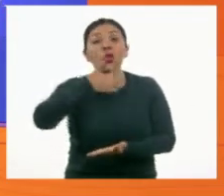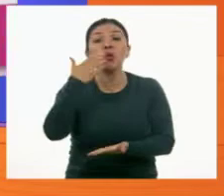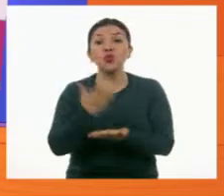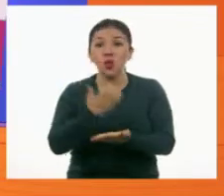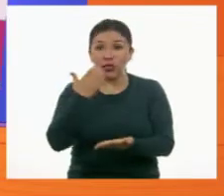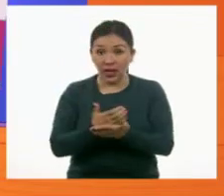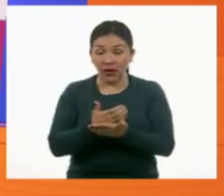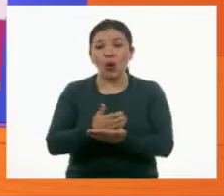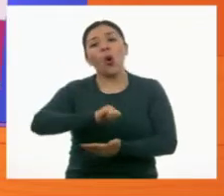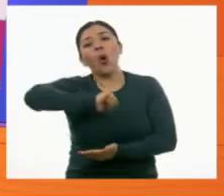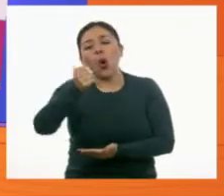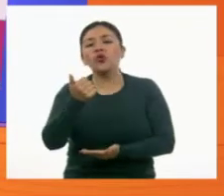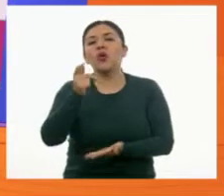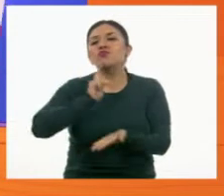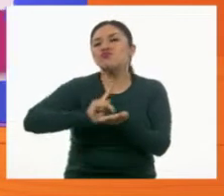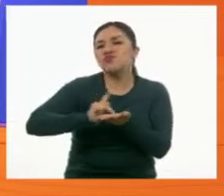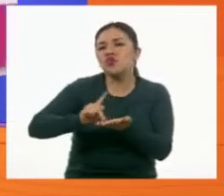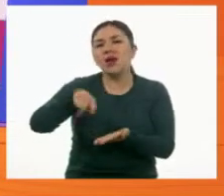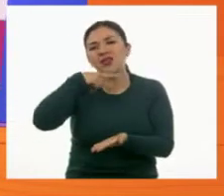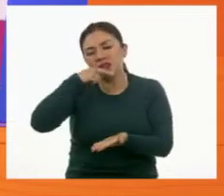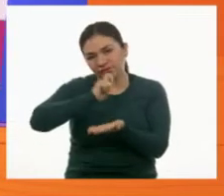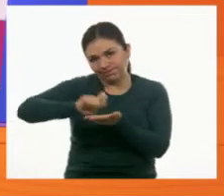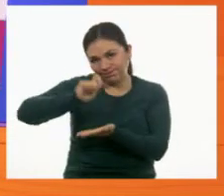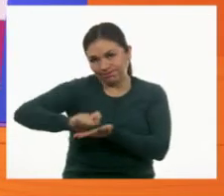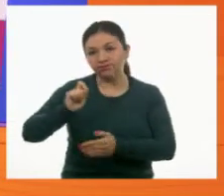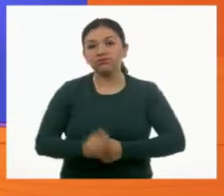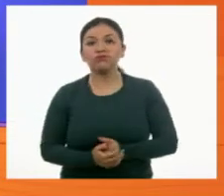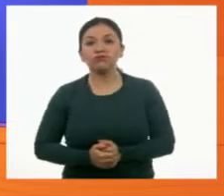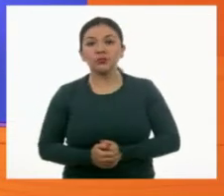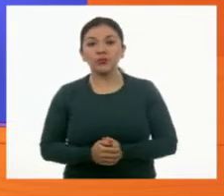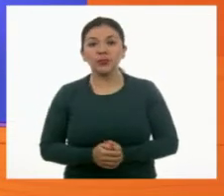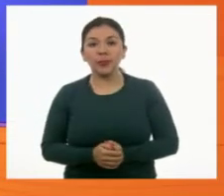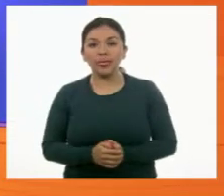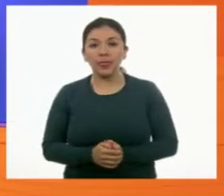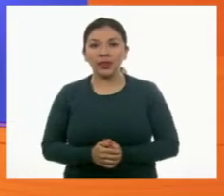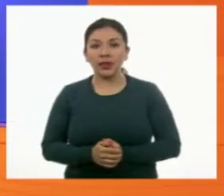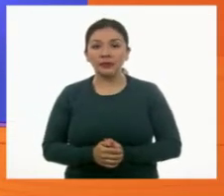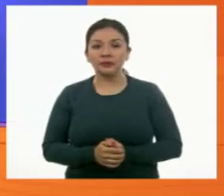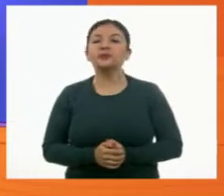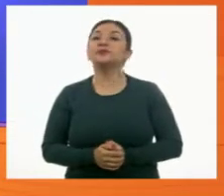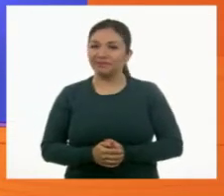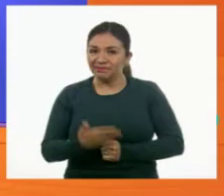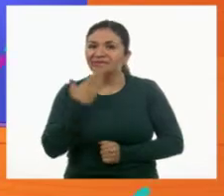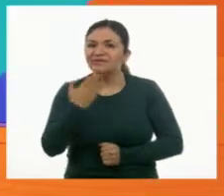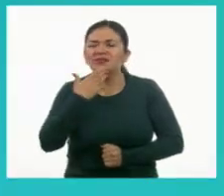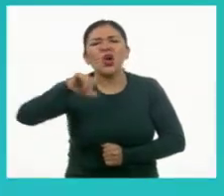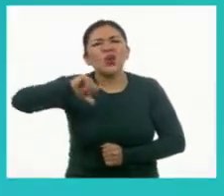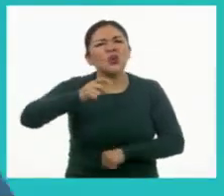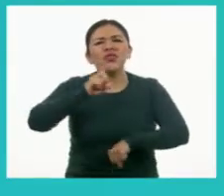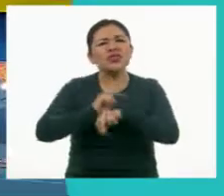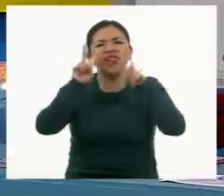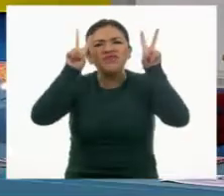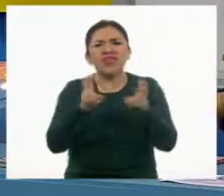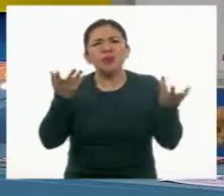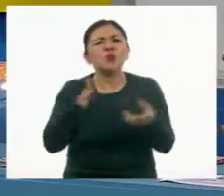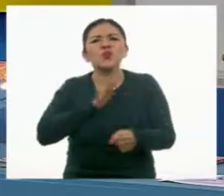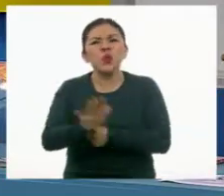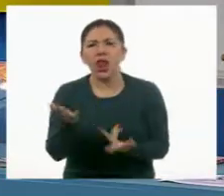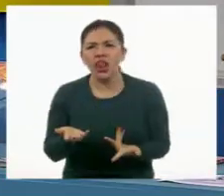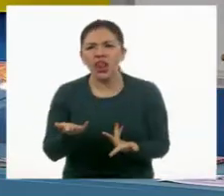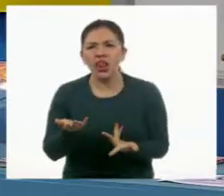y algo con que tomar nota. Perfecto. ¿Y qué tema vamos a ver en la sesión del día de